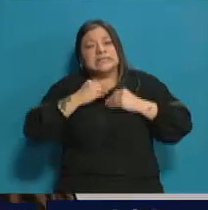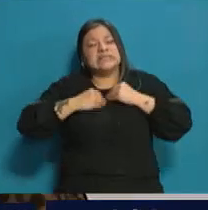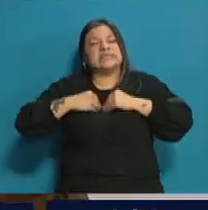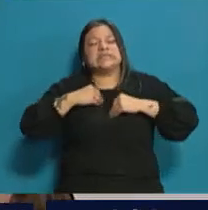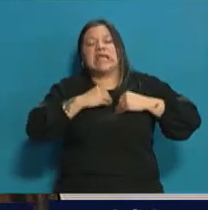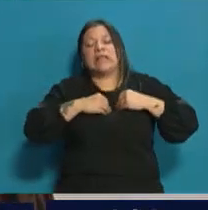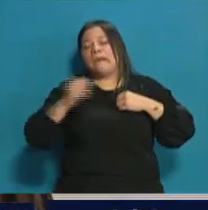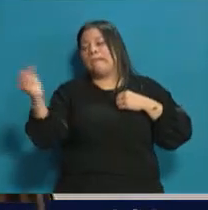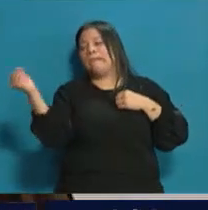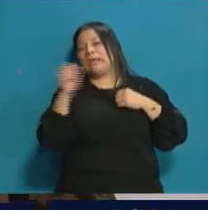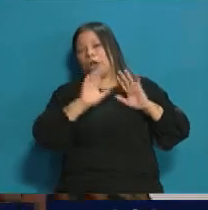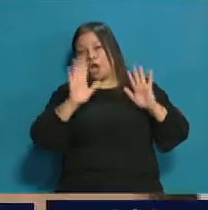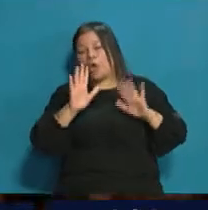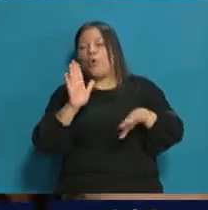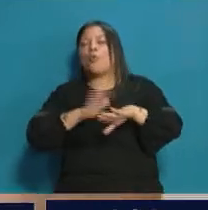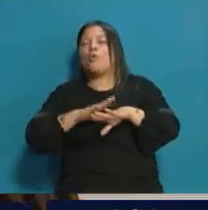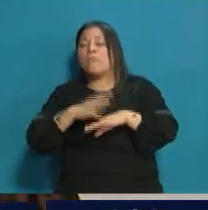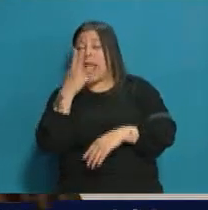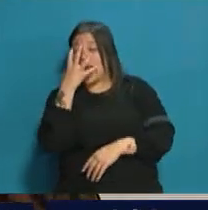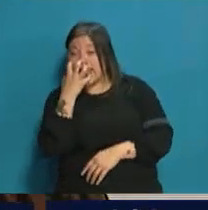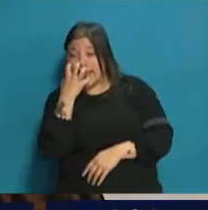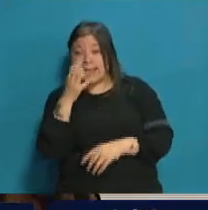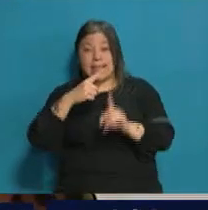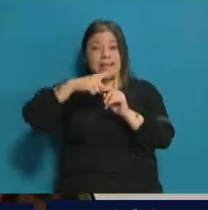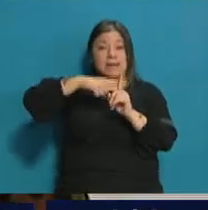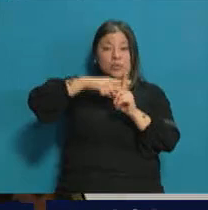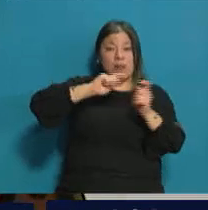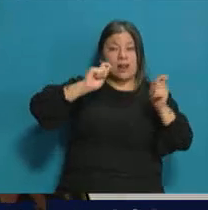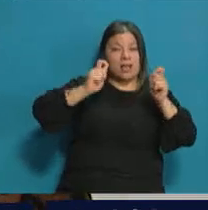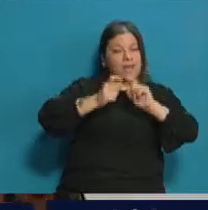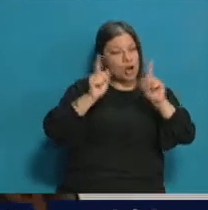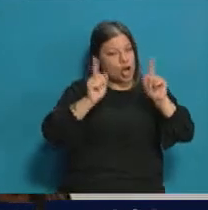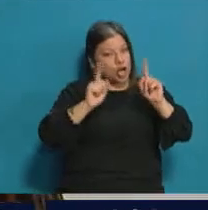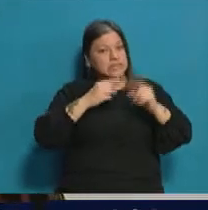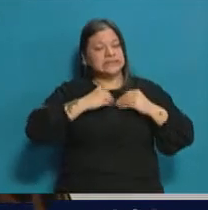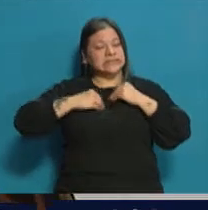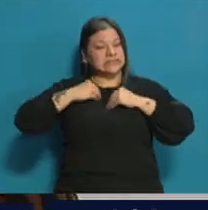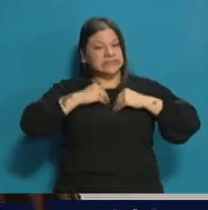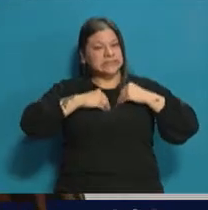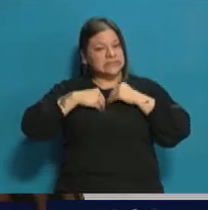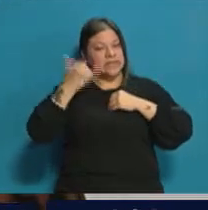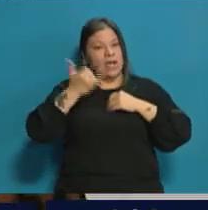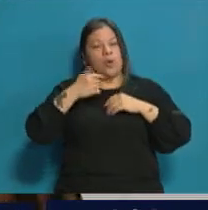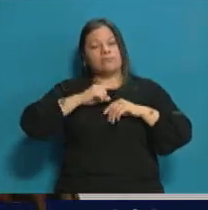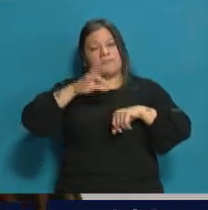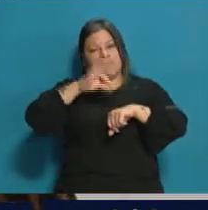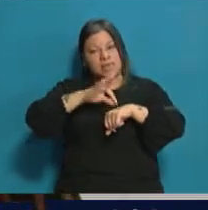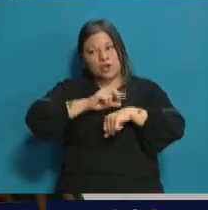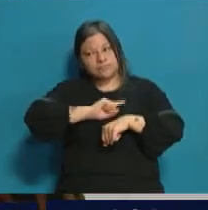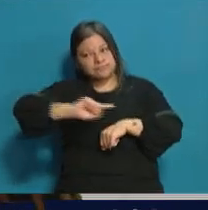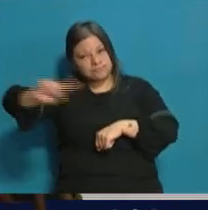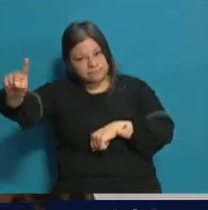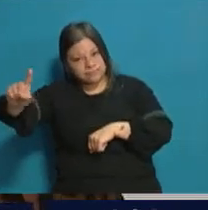no le echemos la culpa a la alergia, a los cambios de temperatura, y si tenemos síntomas respiratorios, consultemos al médico, no